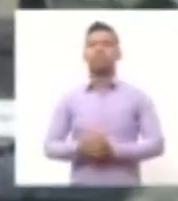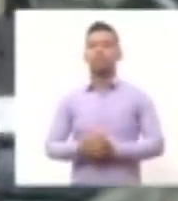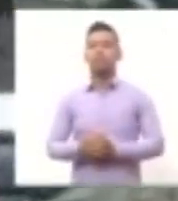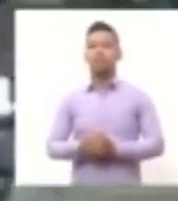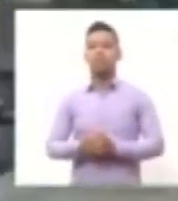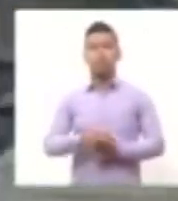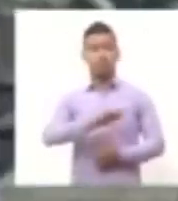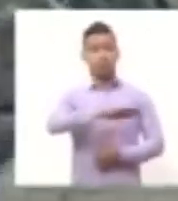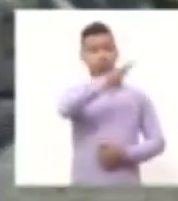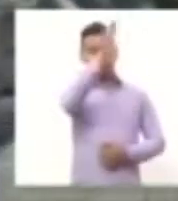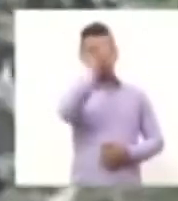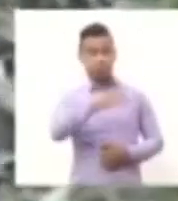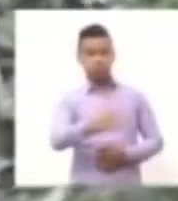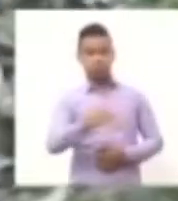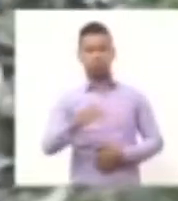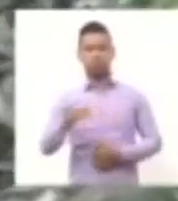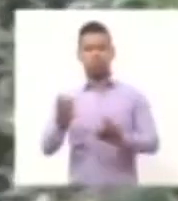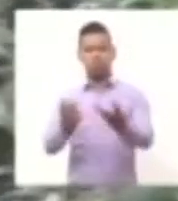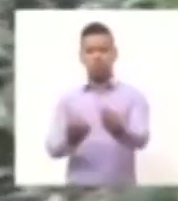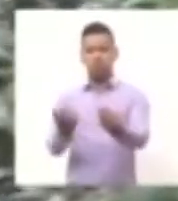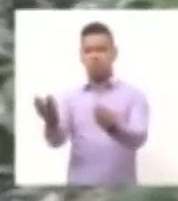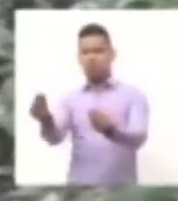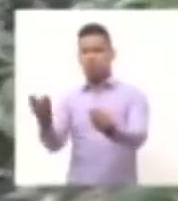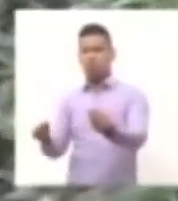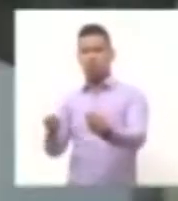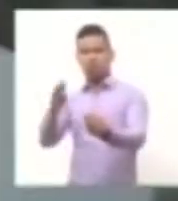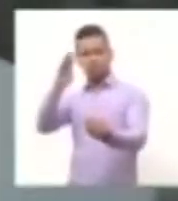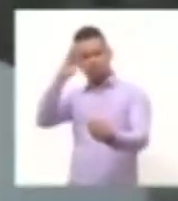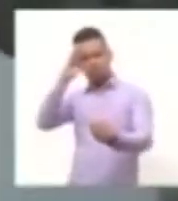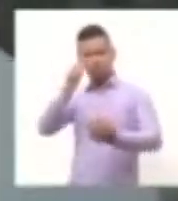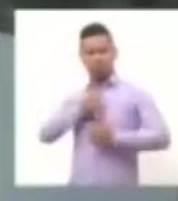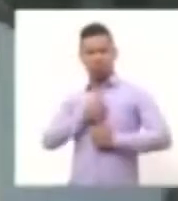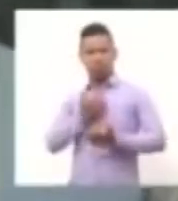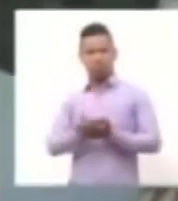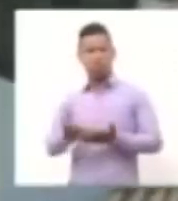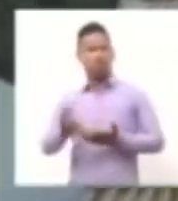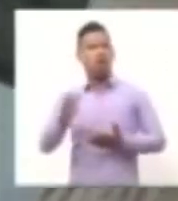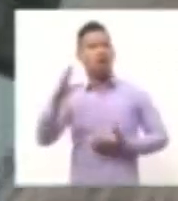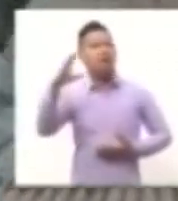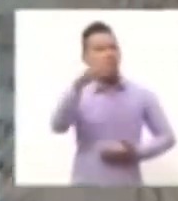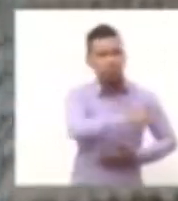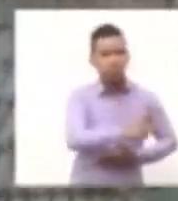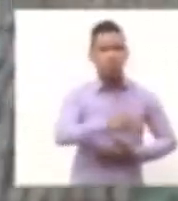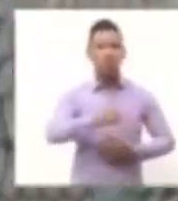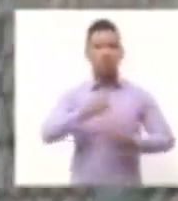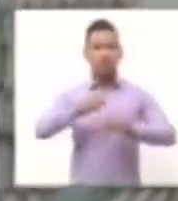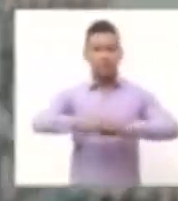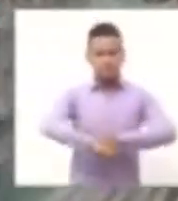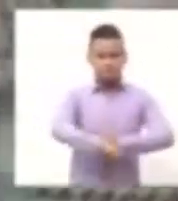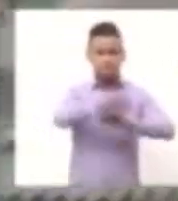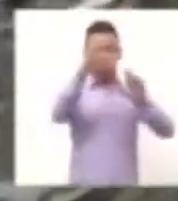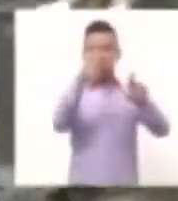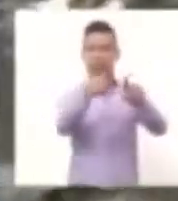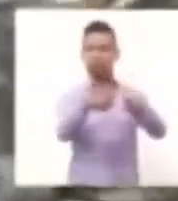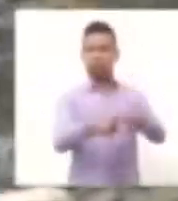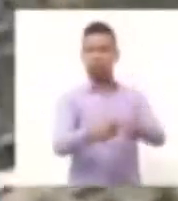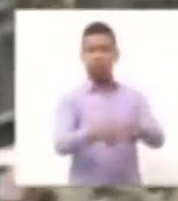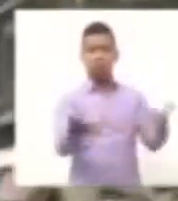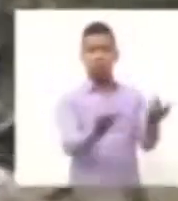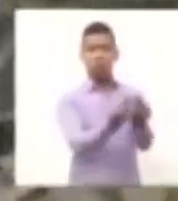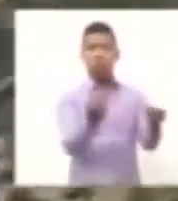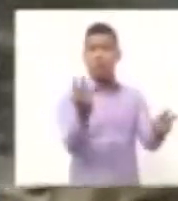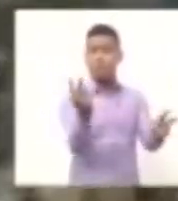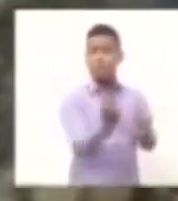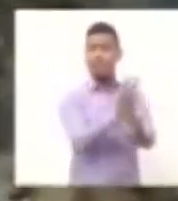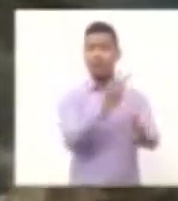alta montaña, gaula militar y policía desmantelaron depósito de armas, municiones y explosivos de la banda criminal Los Pachencas en la vereda de